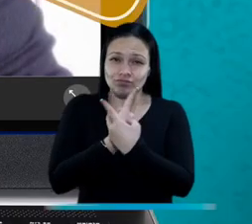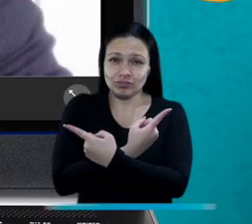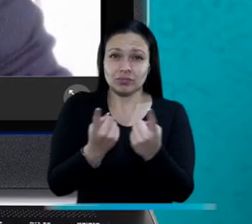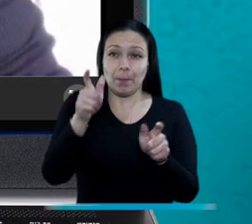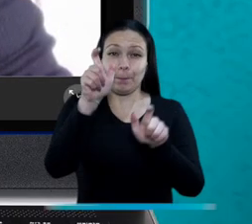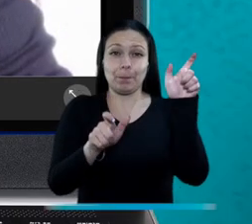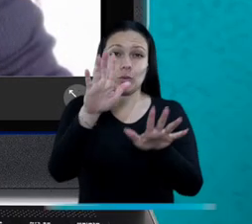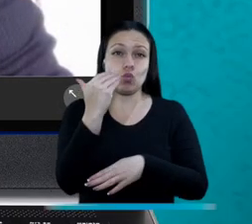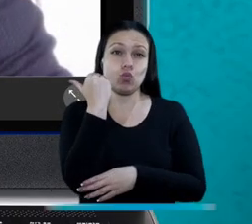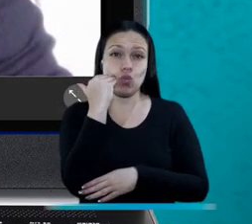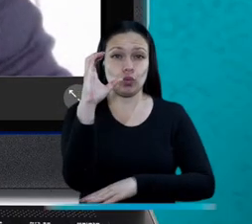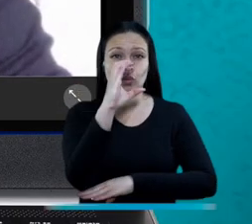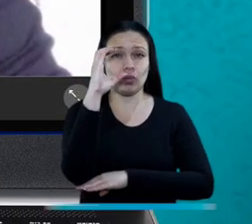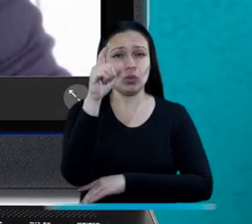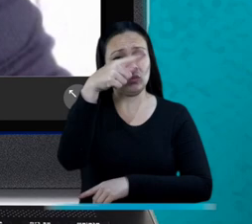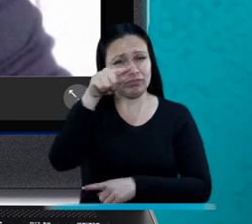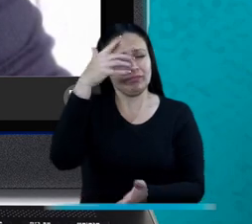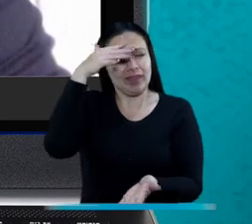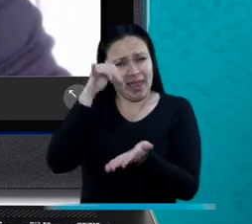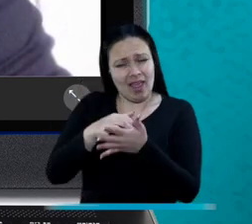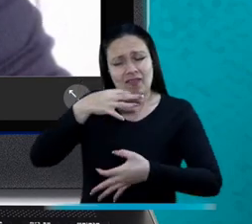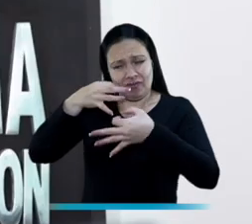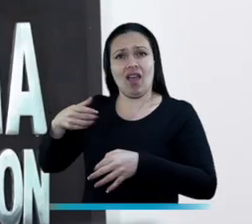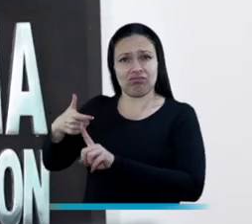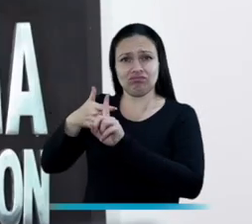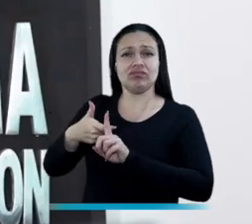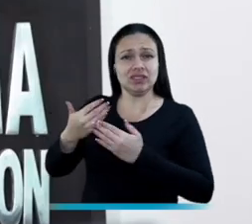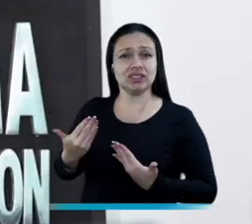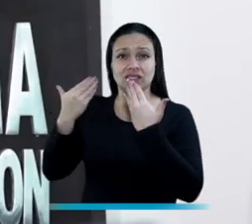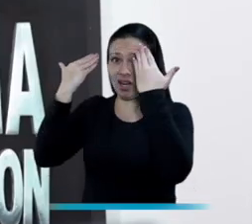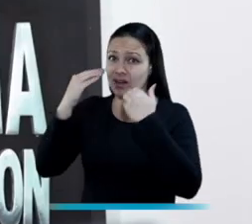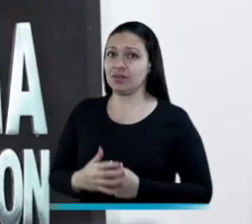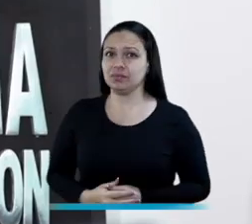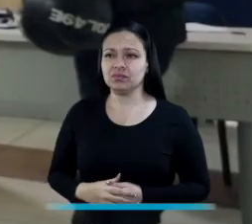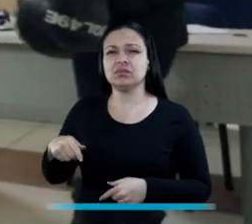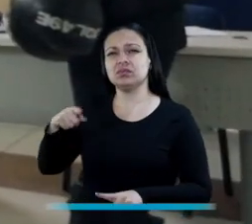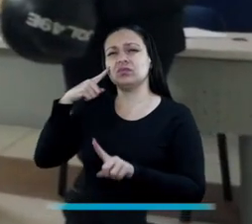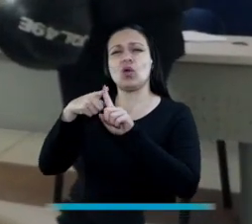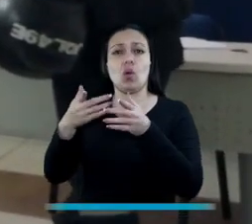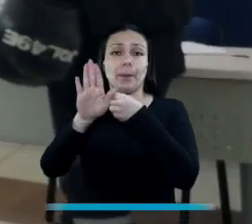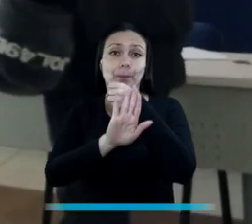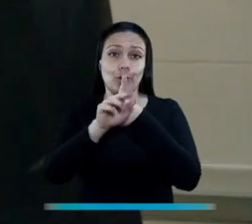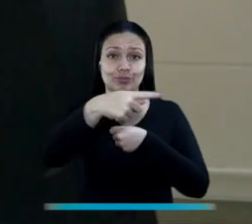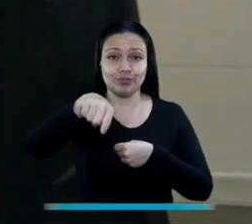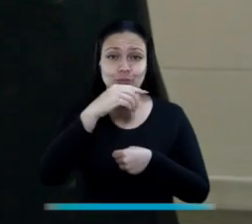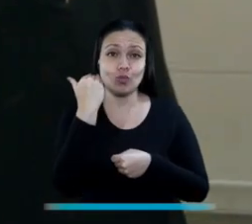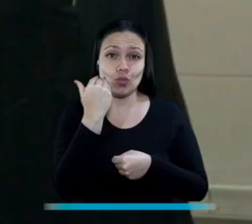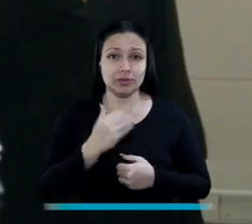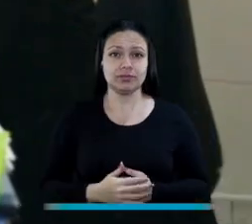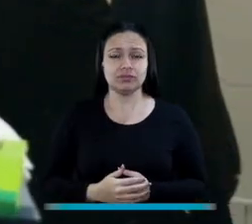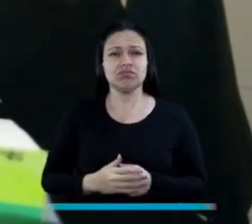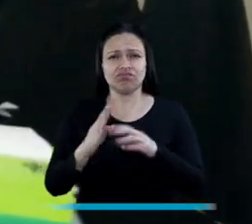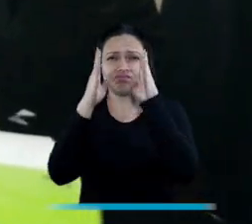Mi mensaje a las mujeres de Colombia es que crean en la Procuraduría General de la Nación. Nuestro rol está dirigido para su protección,